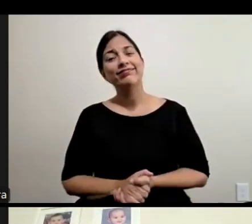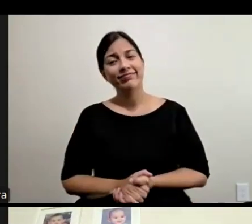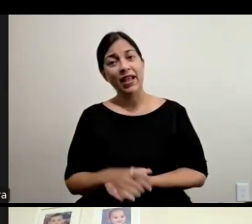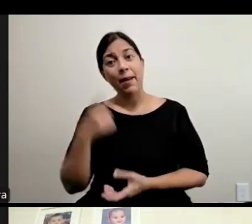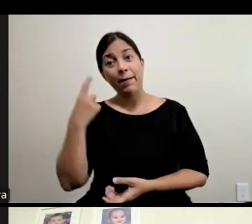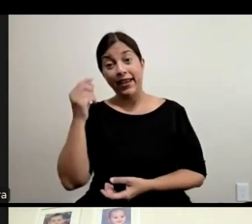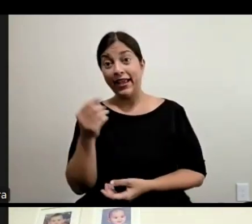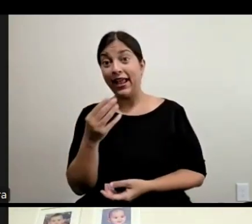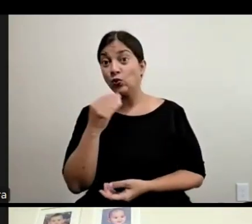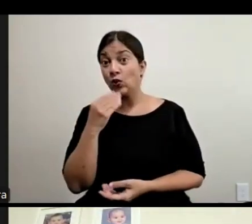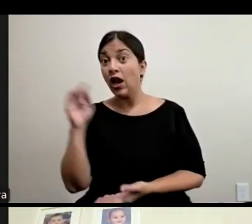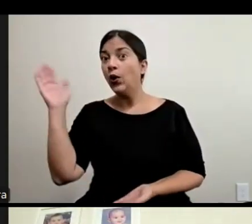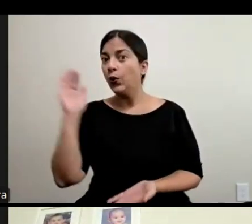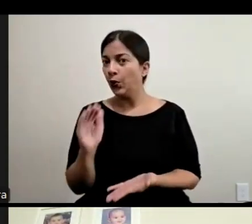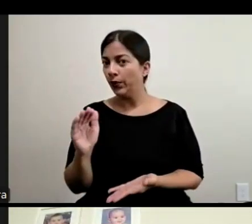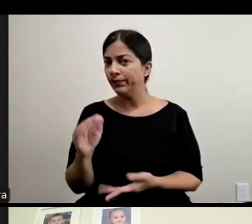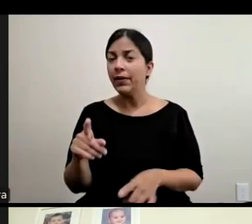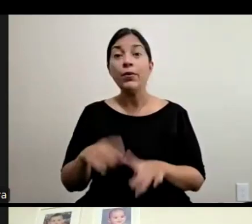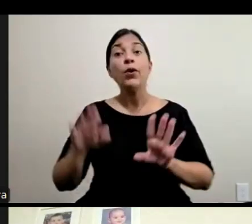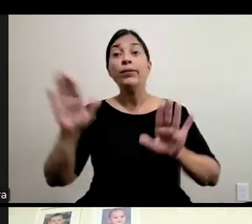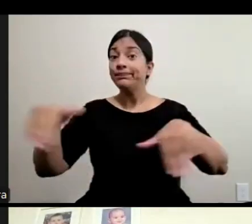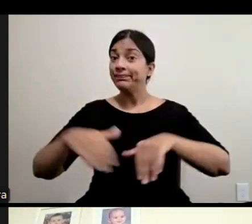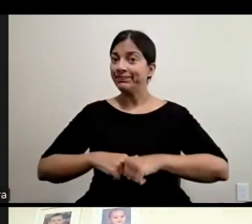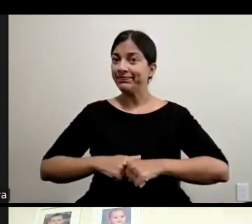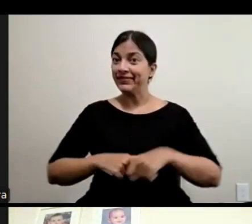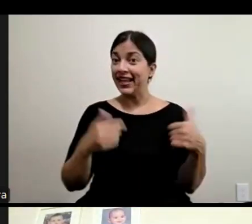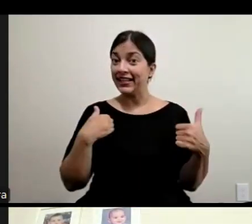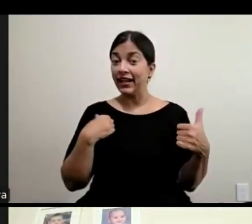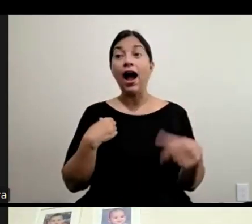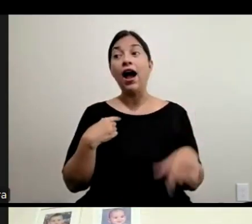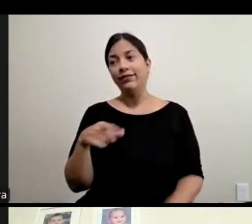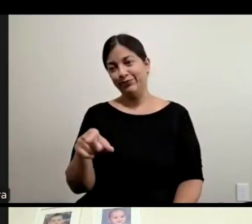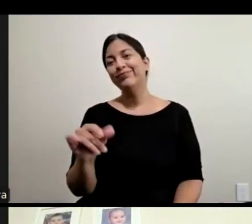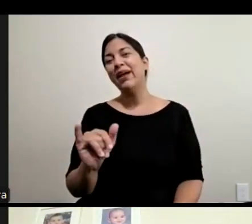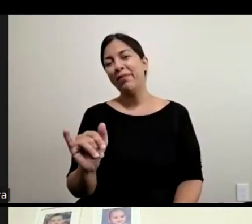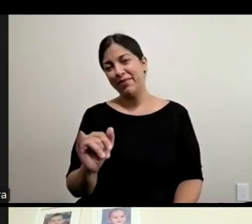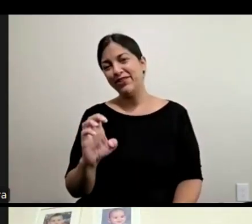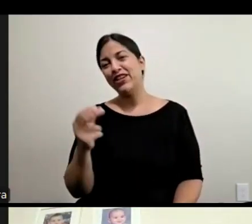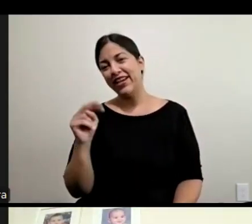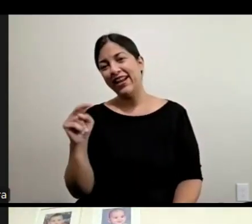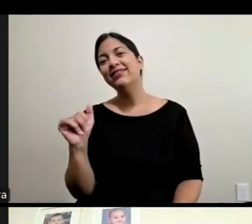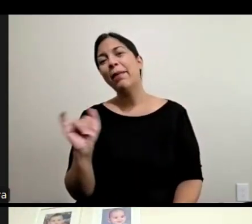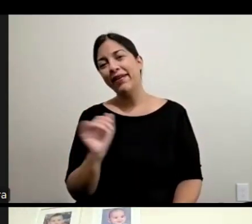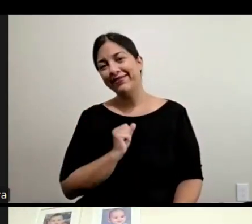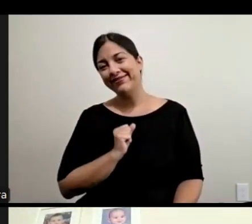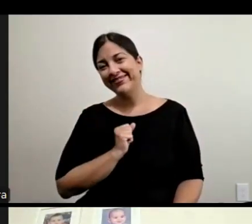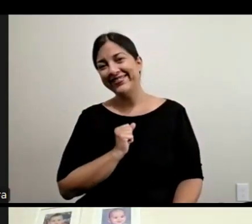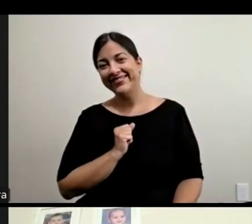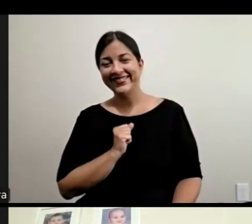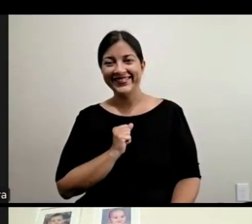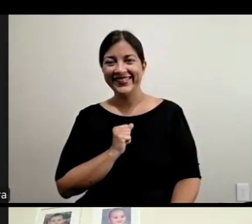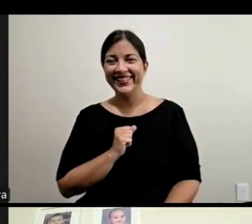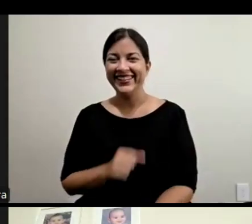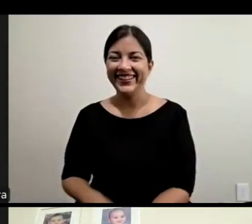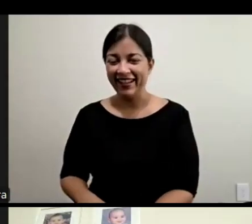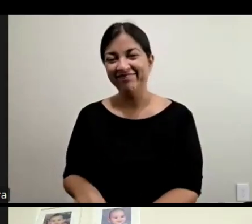Pero mira, resulta que ella tenía estas 1,000 cajas. Sí, ¿y tú? Sí, tú también, Cheran. Pues, de aquí estoy sentada esperando. Pero